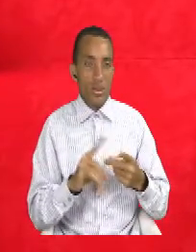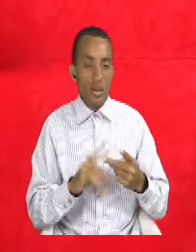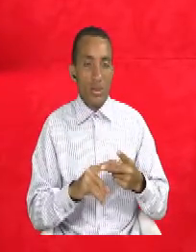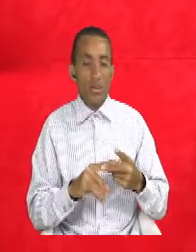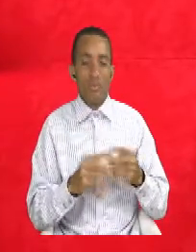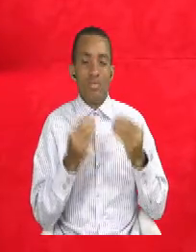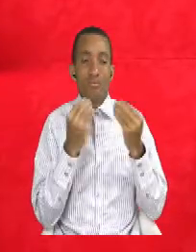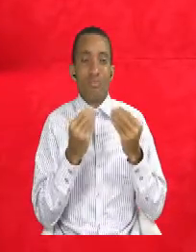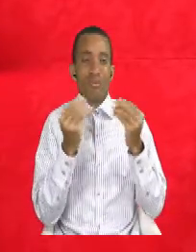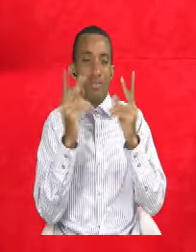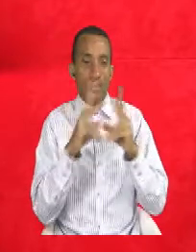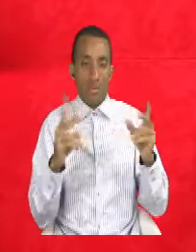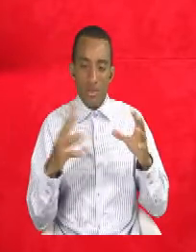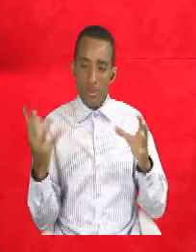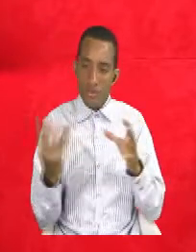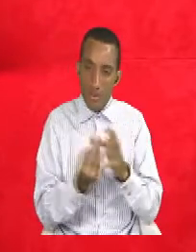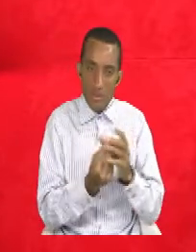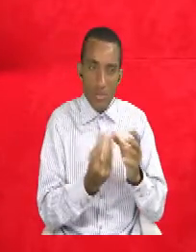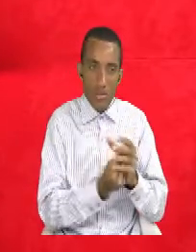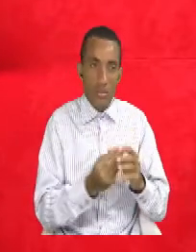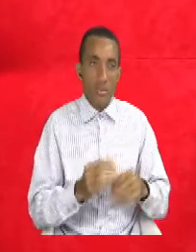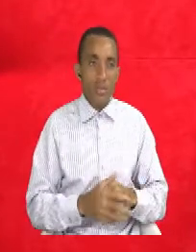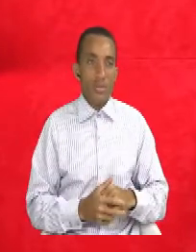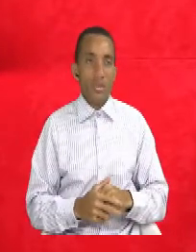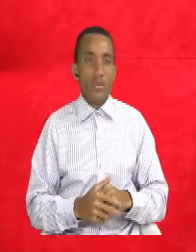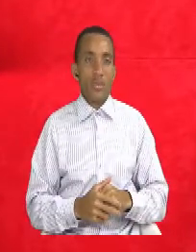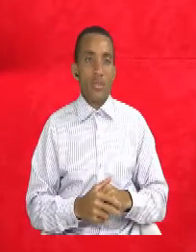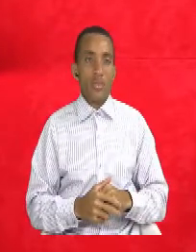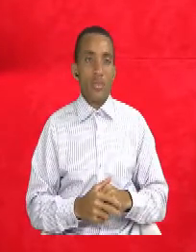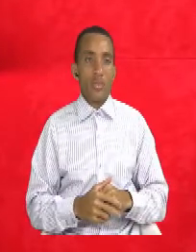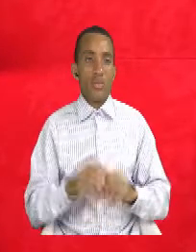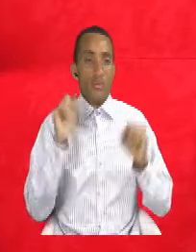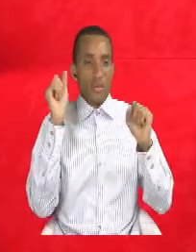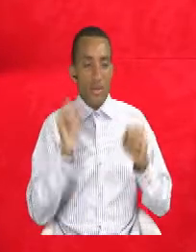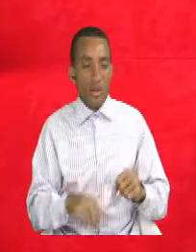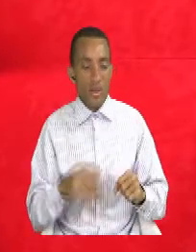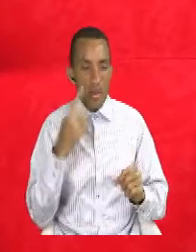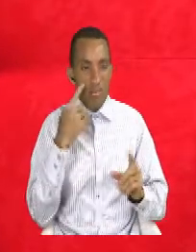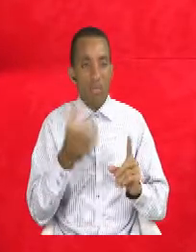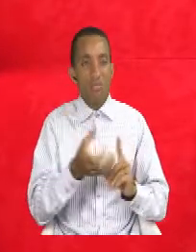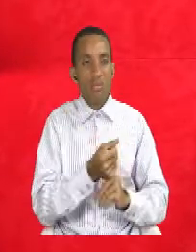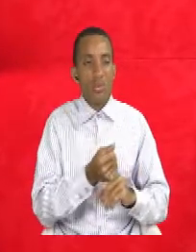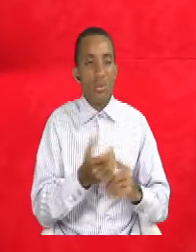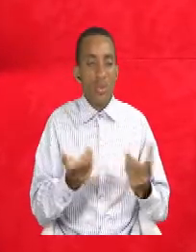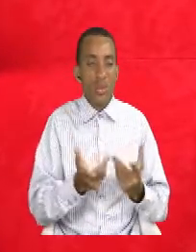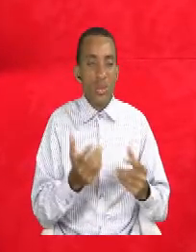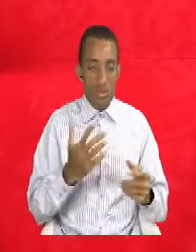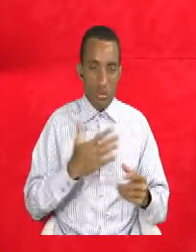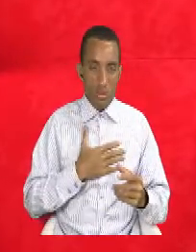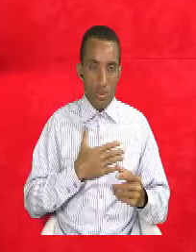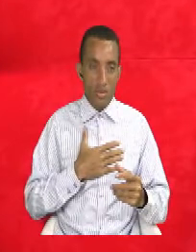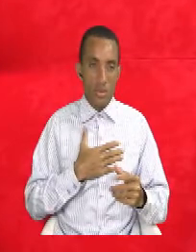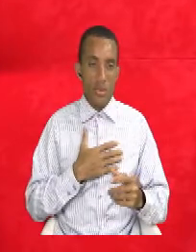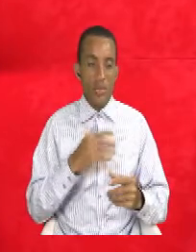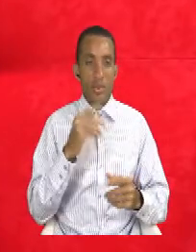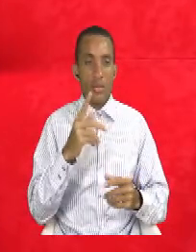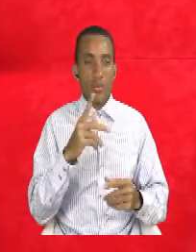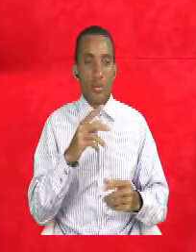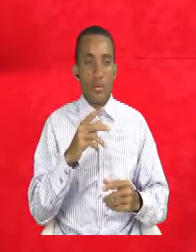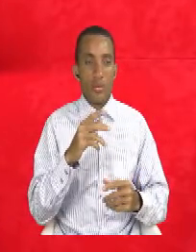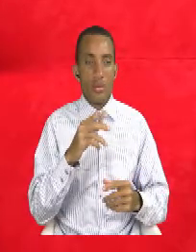que está sumando. Entonces, pueden encontrarme, servidor Mauro Nieto, con Kiara de la